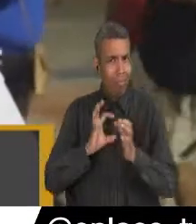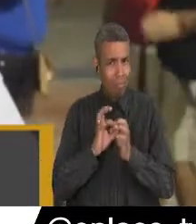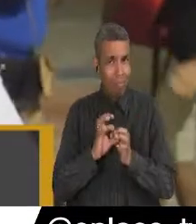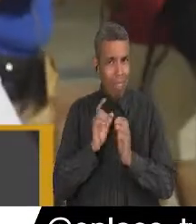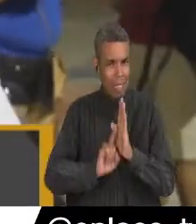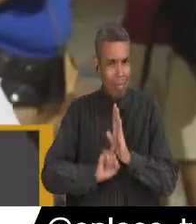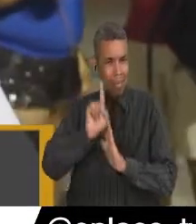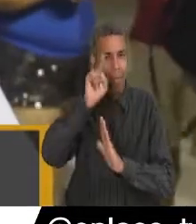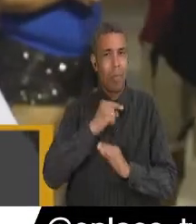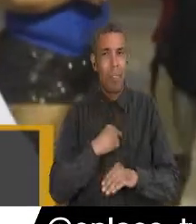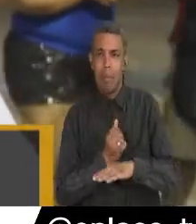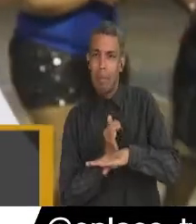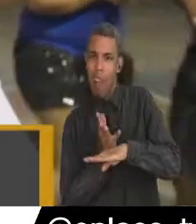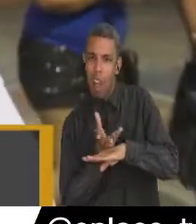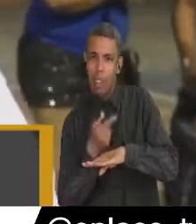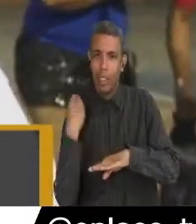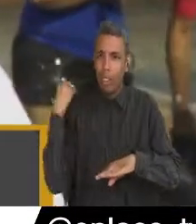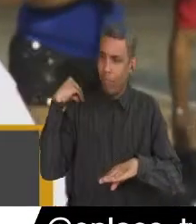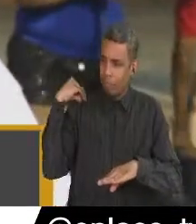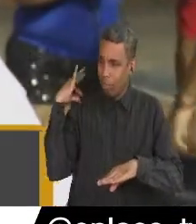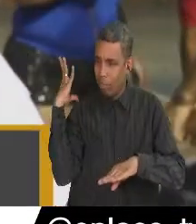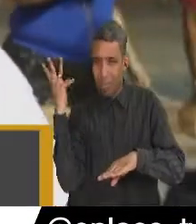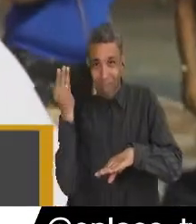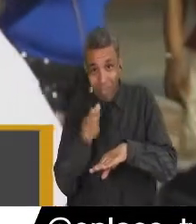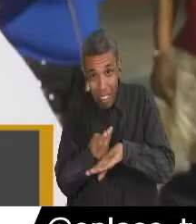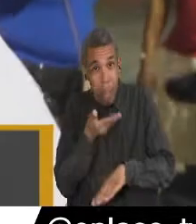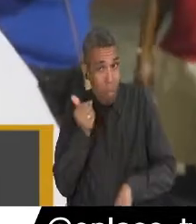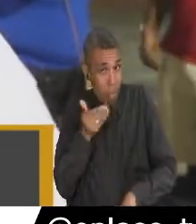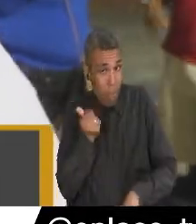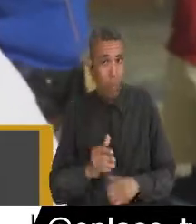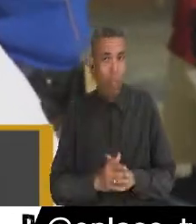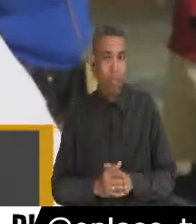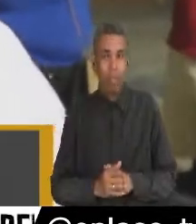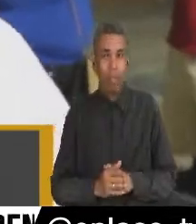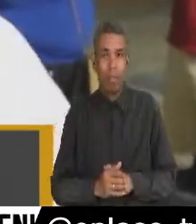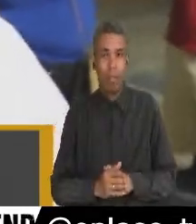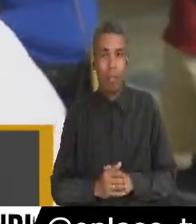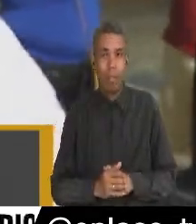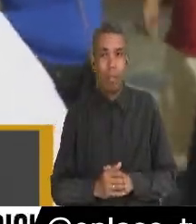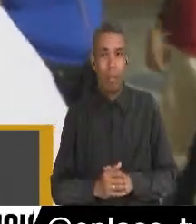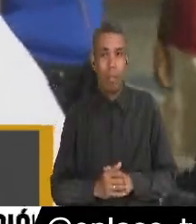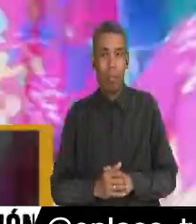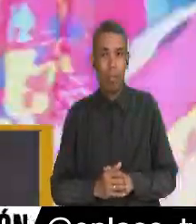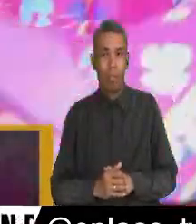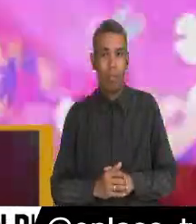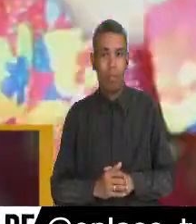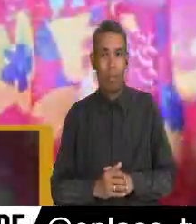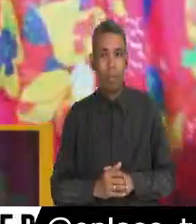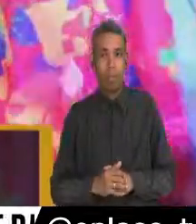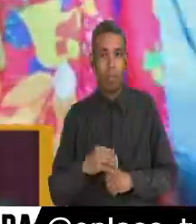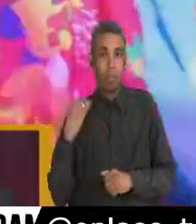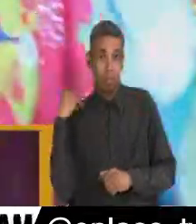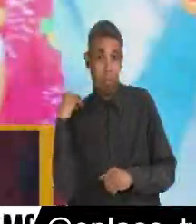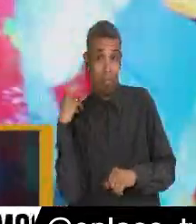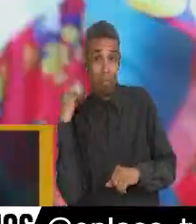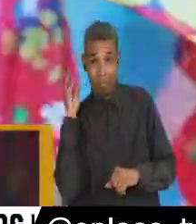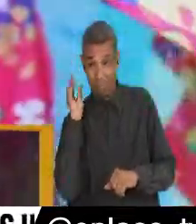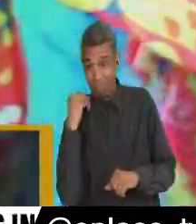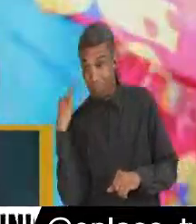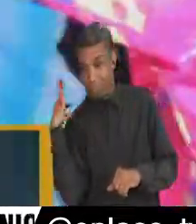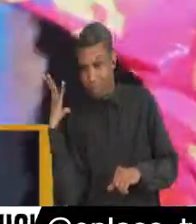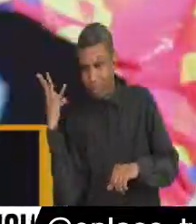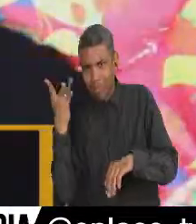porque reúne a tanto a niños como jóvenes y adultos, como lo pueden ver, es un espacio de